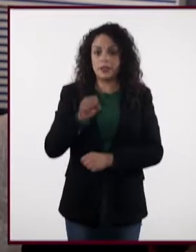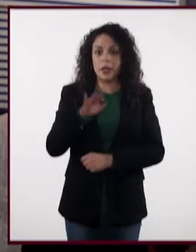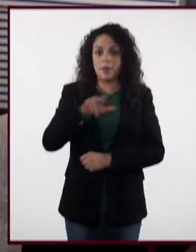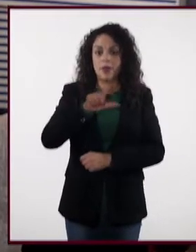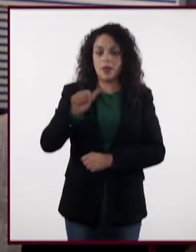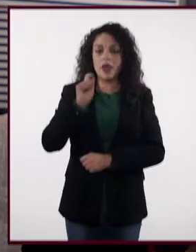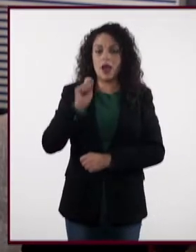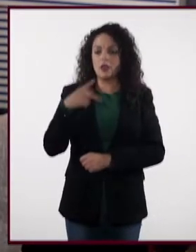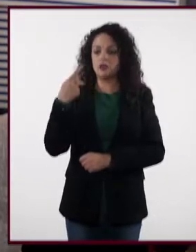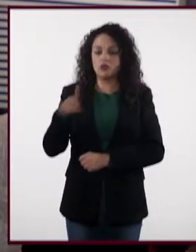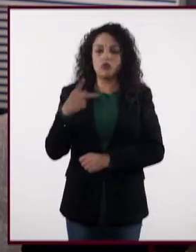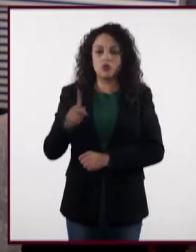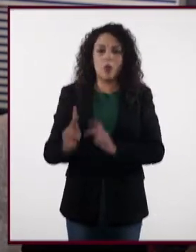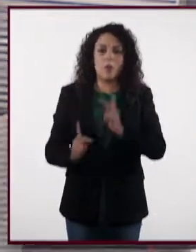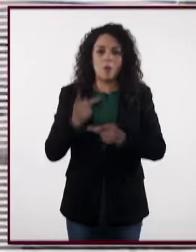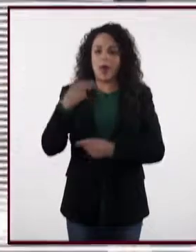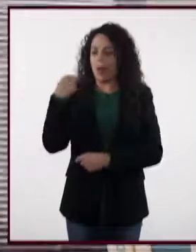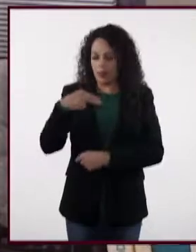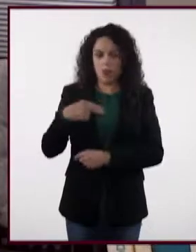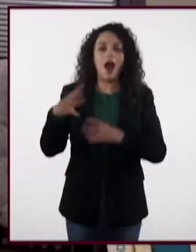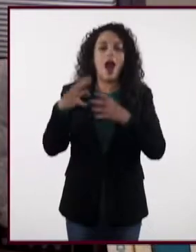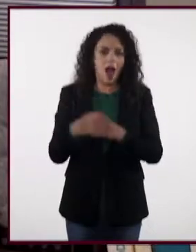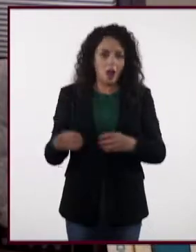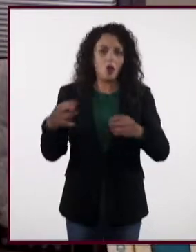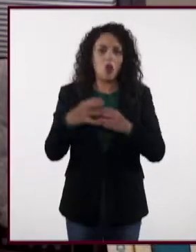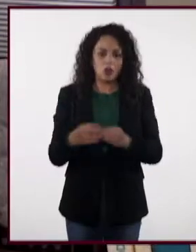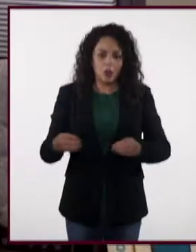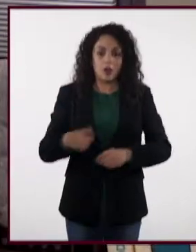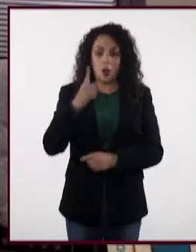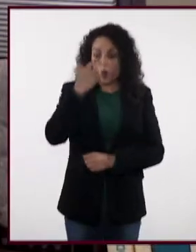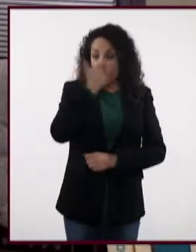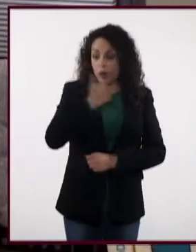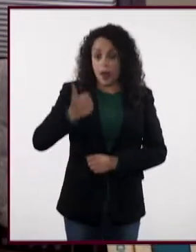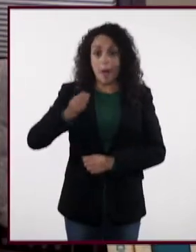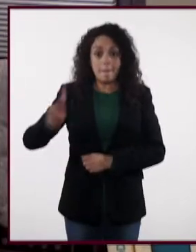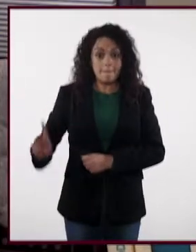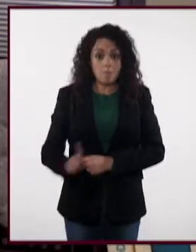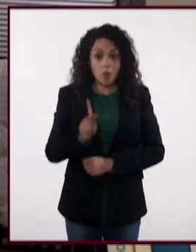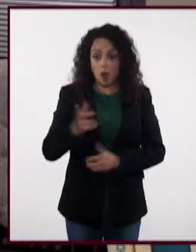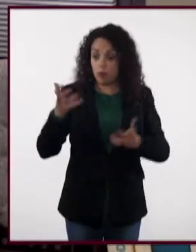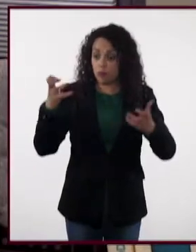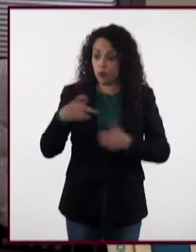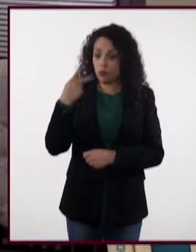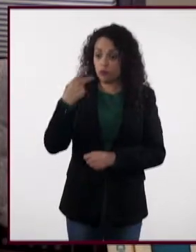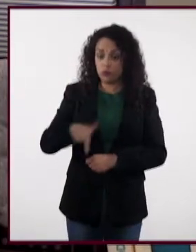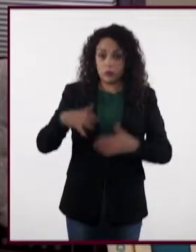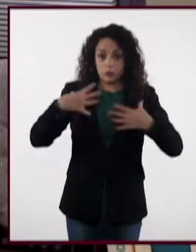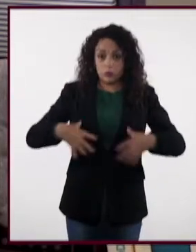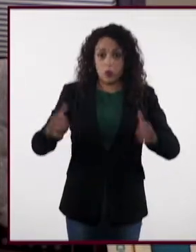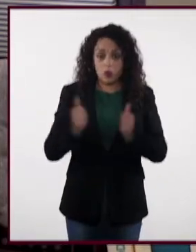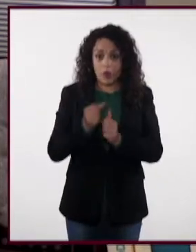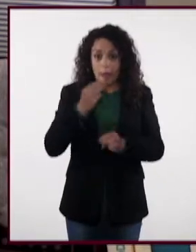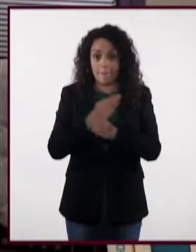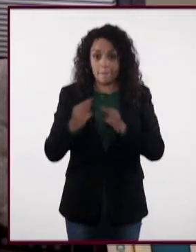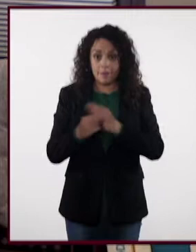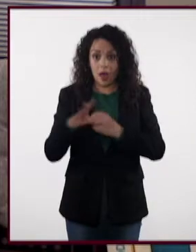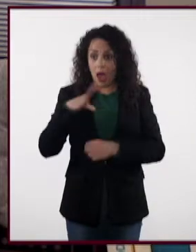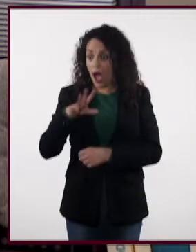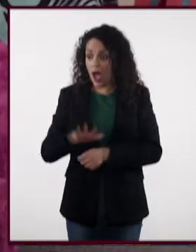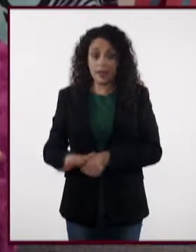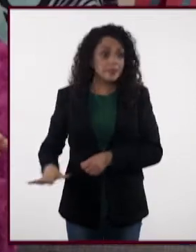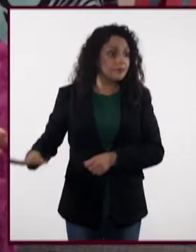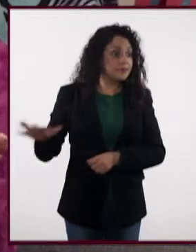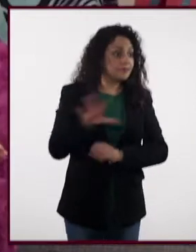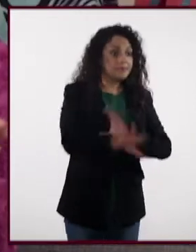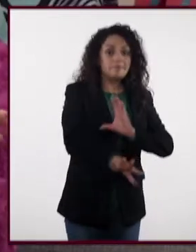planta del mismo nombre. Cada pueblo, además de crear sus textiles con los materiales que se encontraban a su